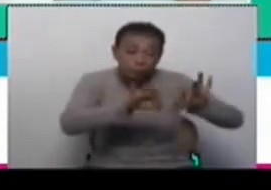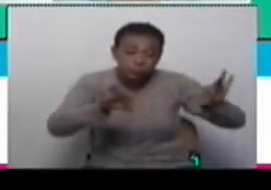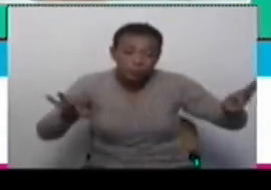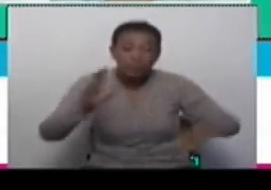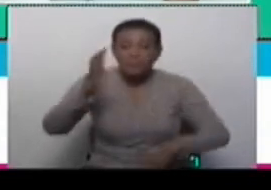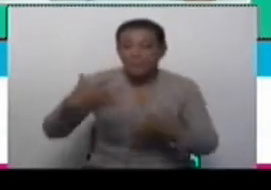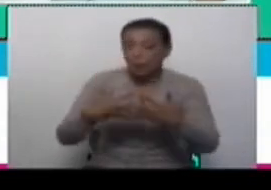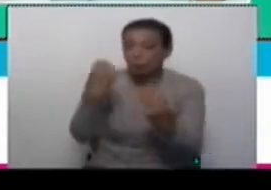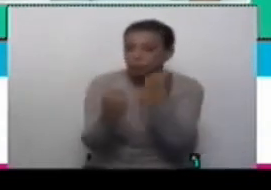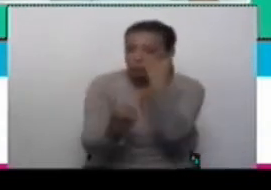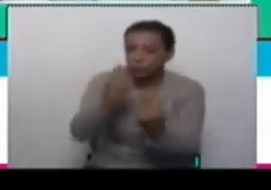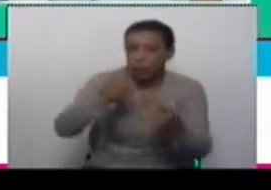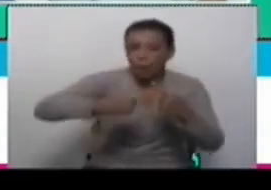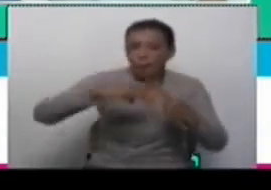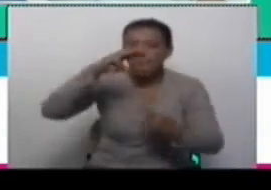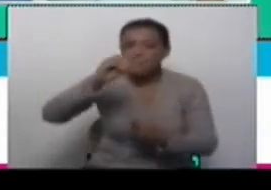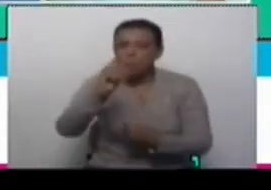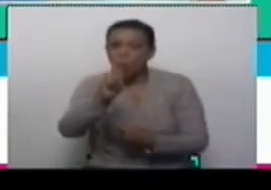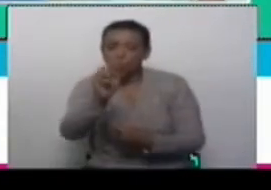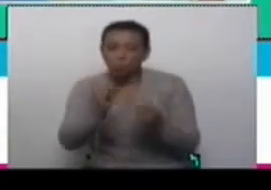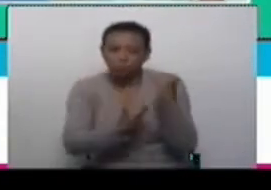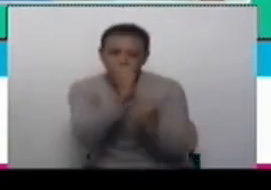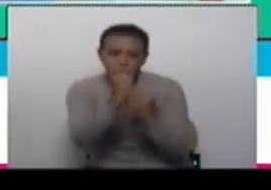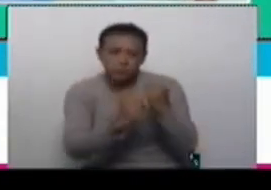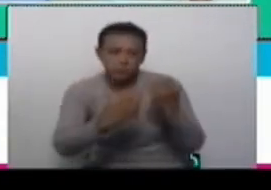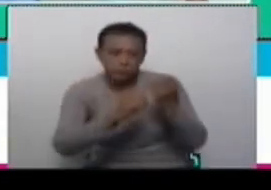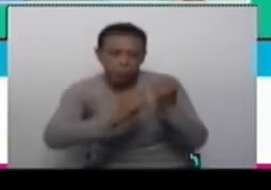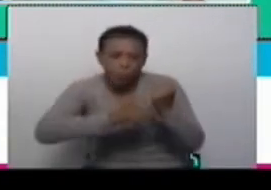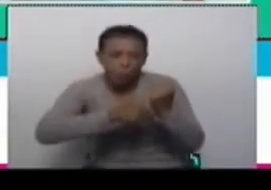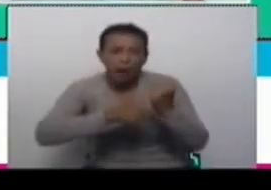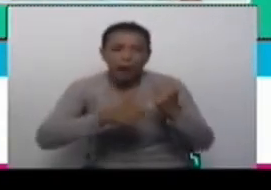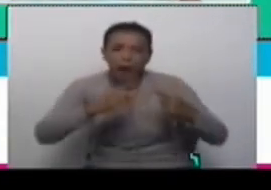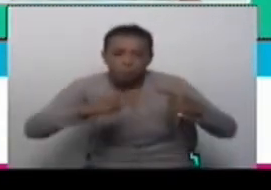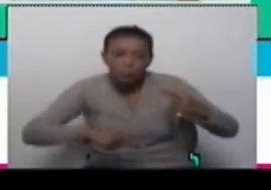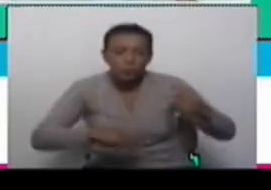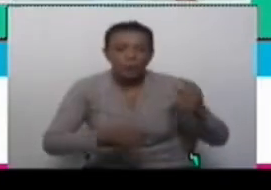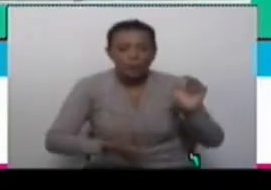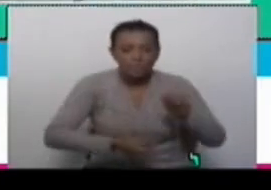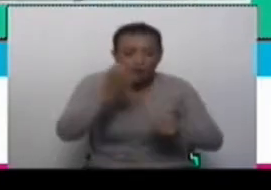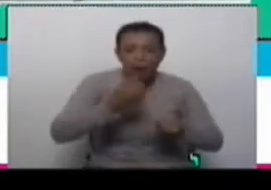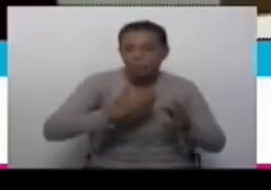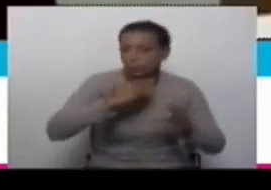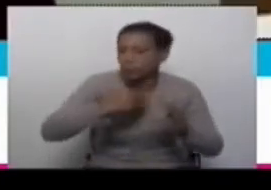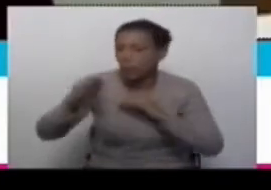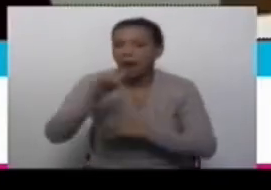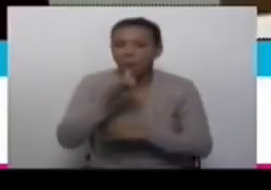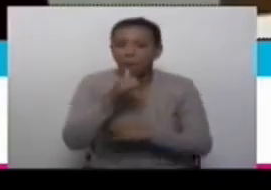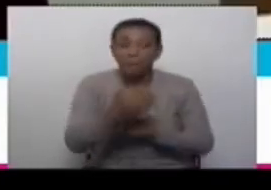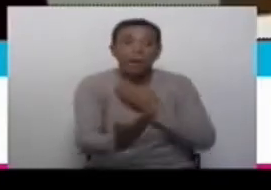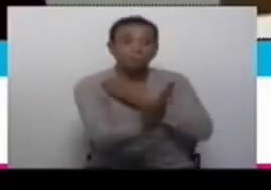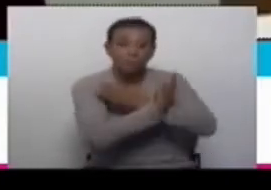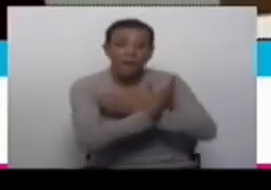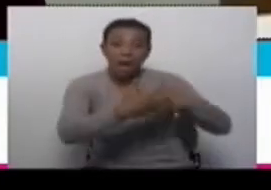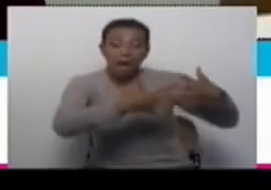de equipos, motores, bombas, como usted dice, bueno, buscamos la vuelta, buscamos la fórmula, pero le damos solución al pueblo. ¿El imperialismo podrá